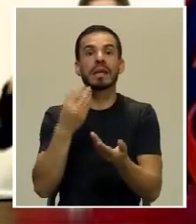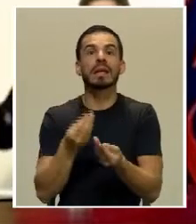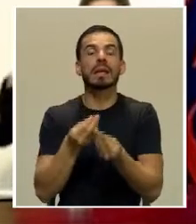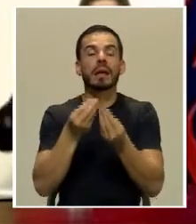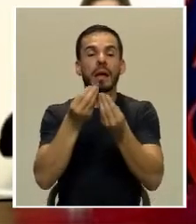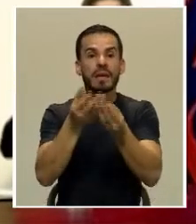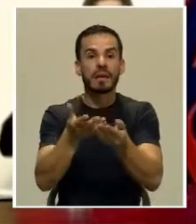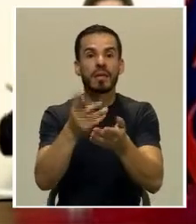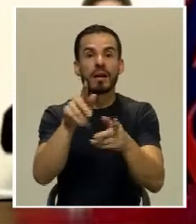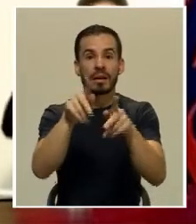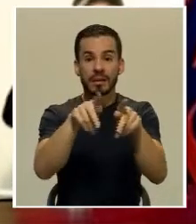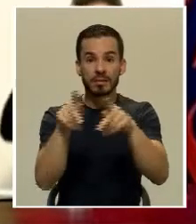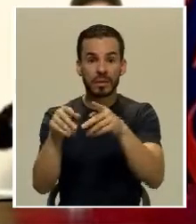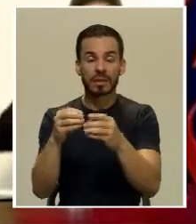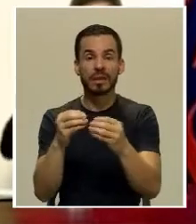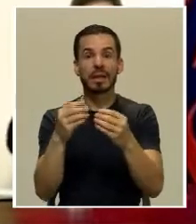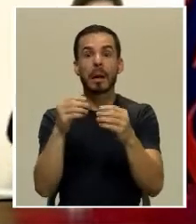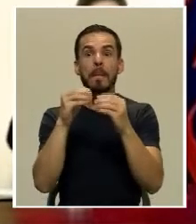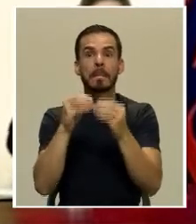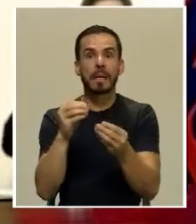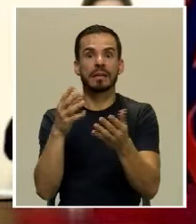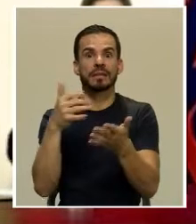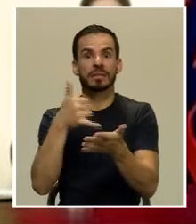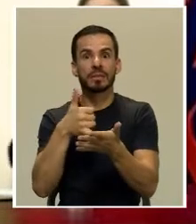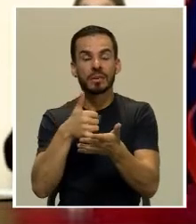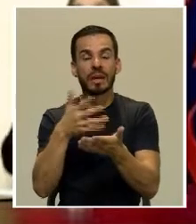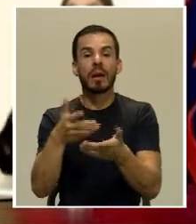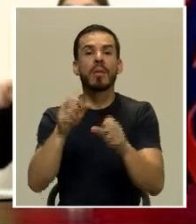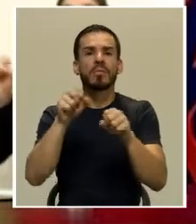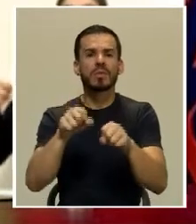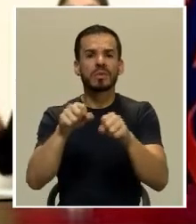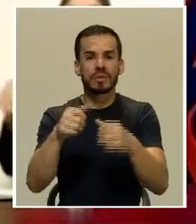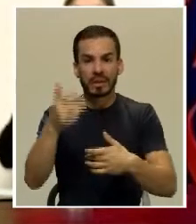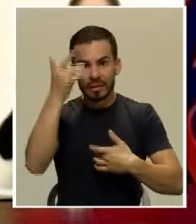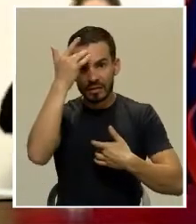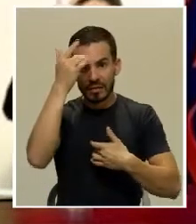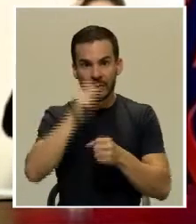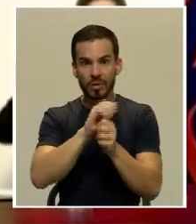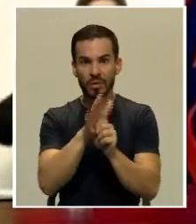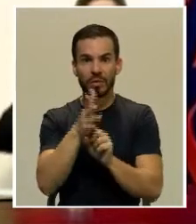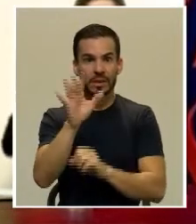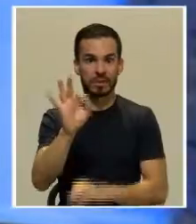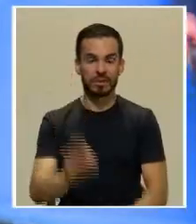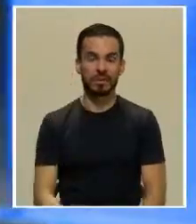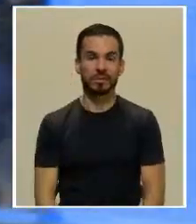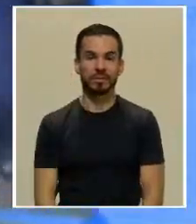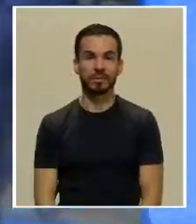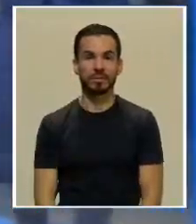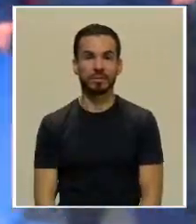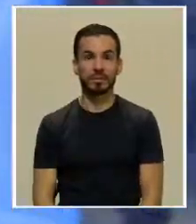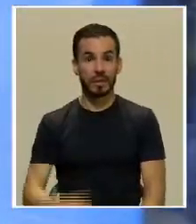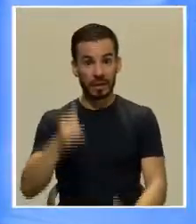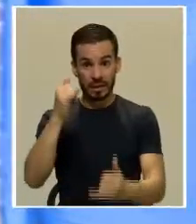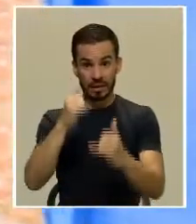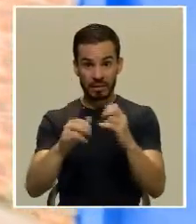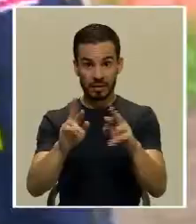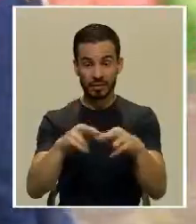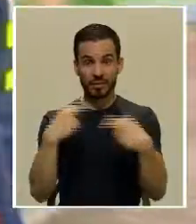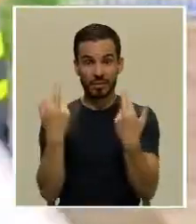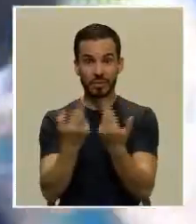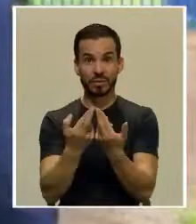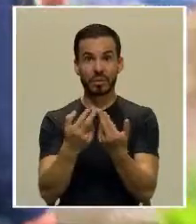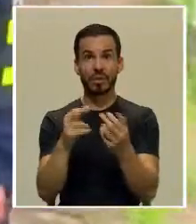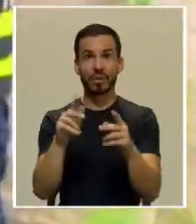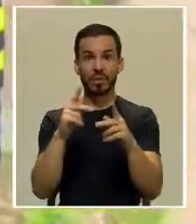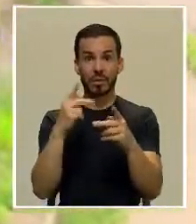propagar, llevar a las personas de mayor riesgo la posibilidad de contagiarse por COVID-19. Al terminar la reunión, los